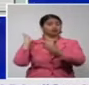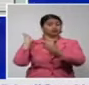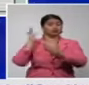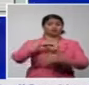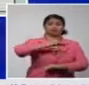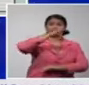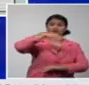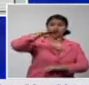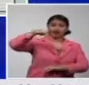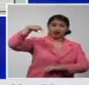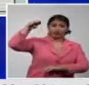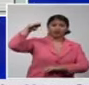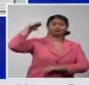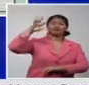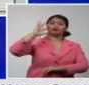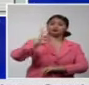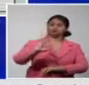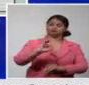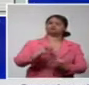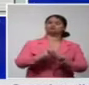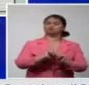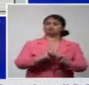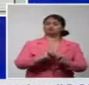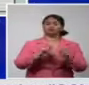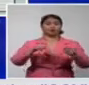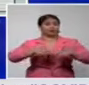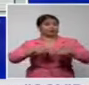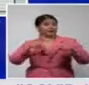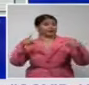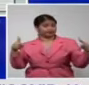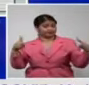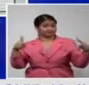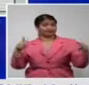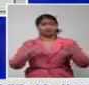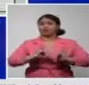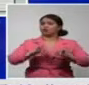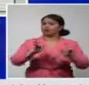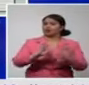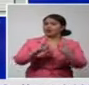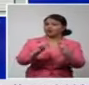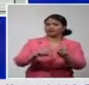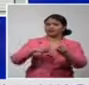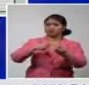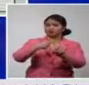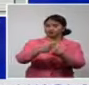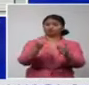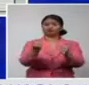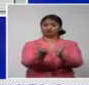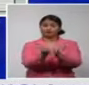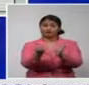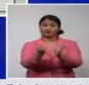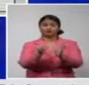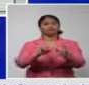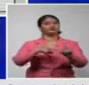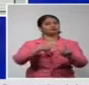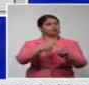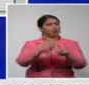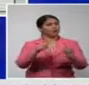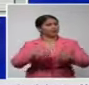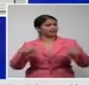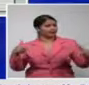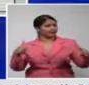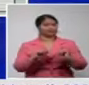está alta, además con un incremento en el número de casos, y Habana Vieja, Centro Habana, La Alicia y el